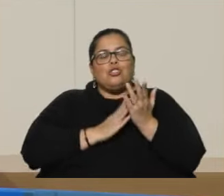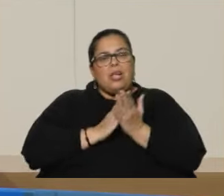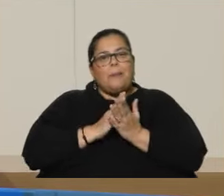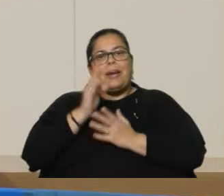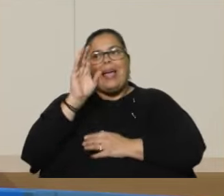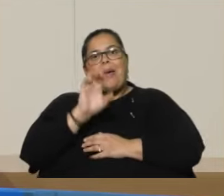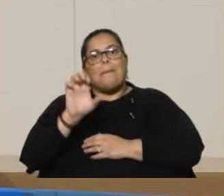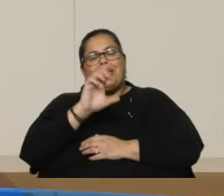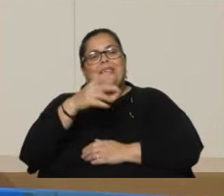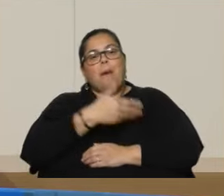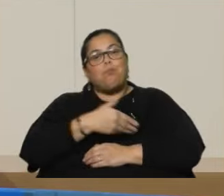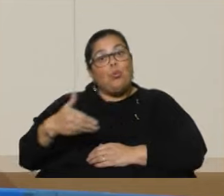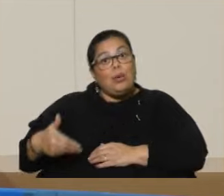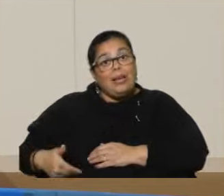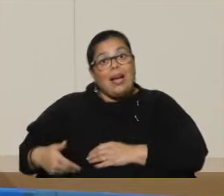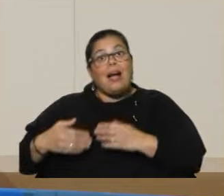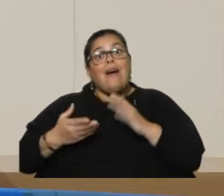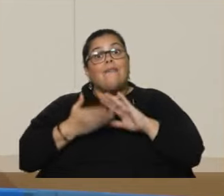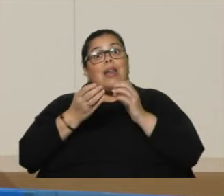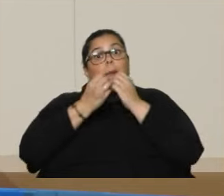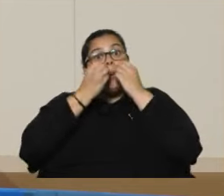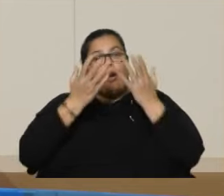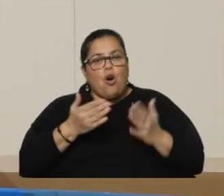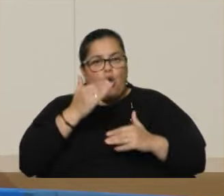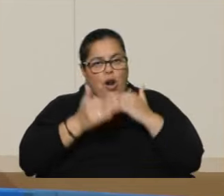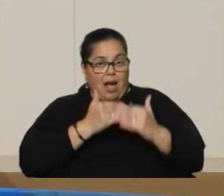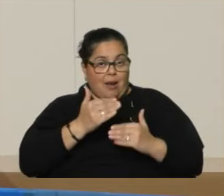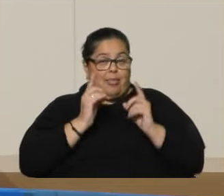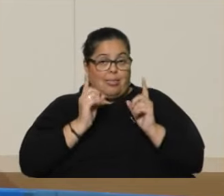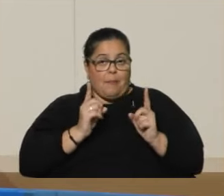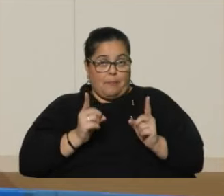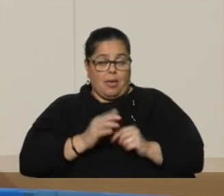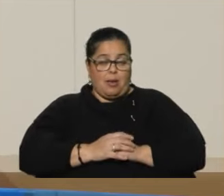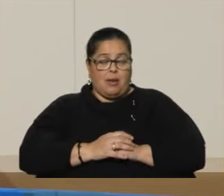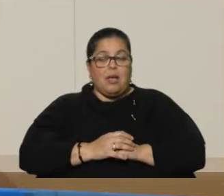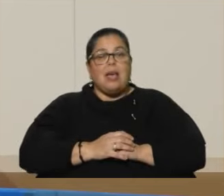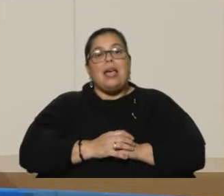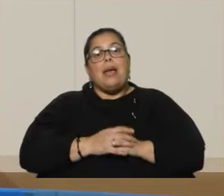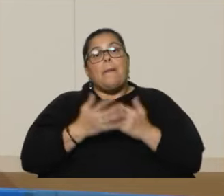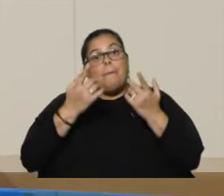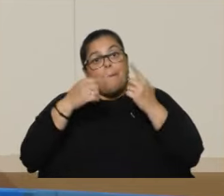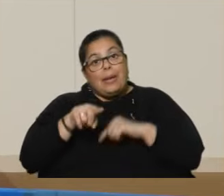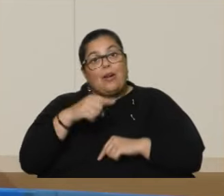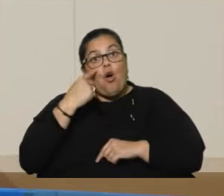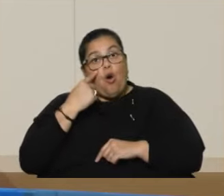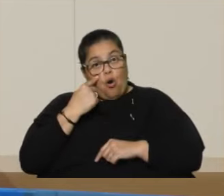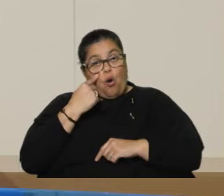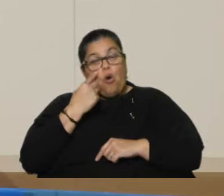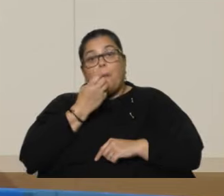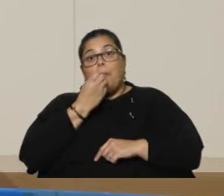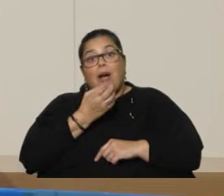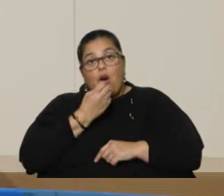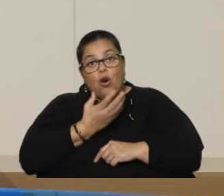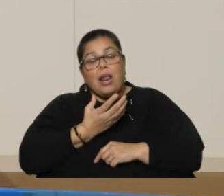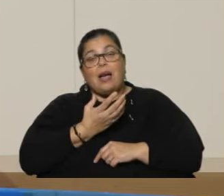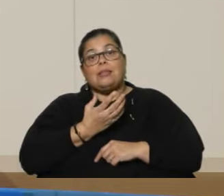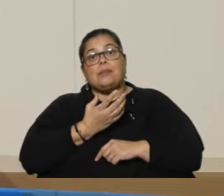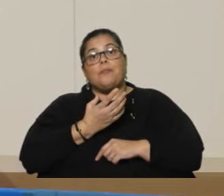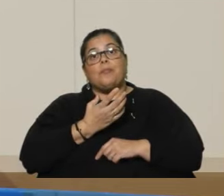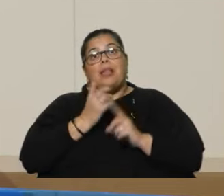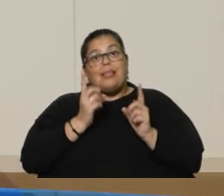mejores si las llamamos a competir. Y creemos que hay un espacio para eso. Pero ojo, creo que las mejores definidas no son solo en ANCAP, también